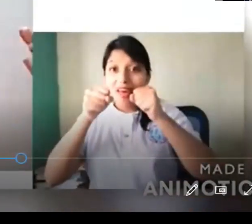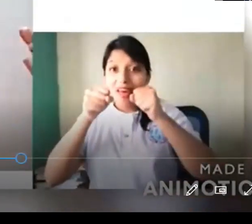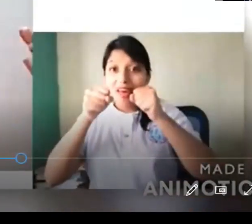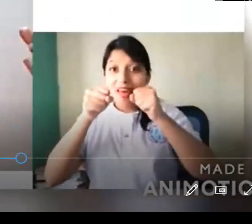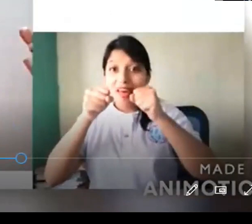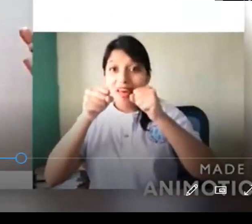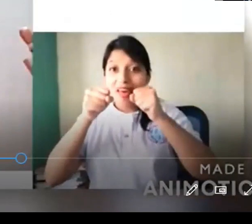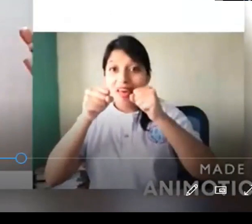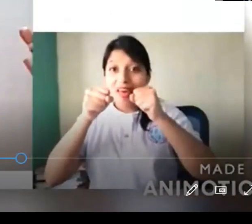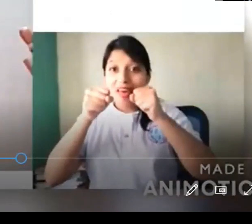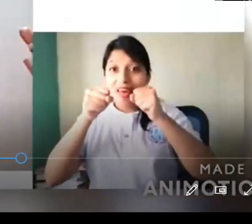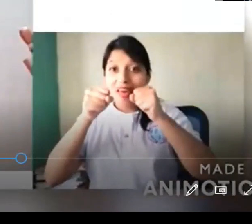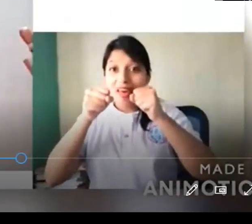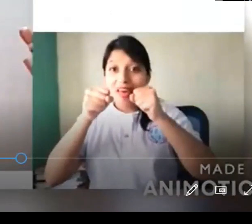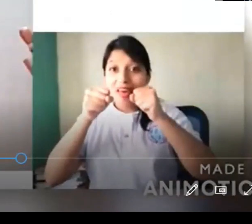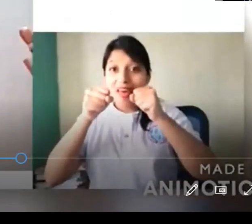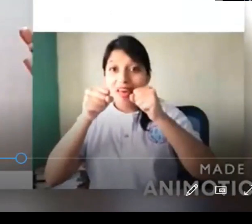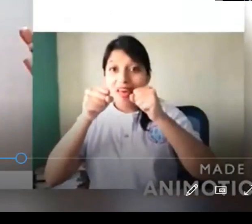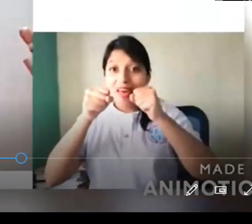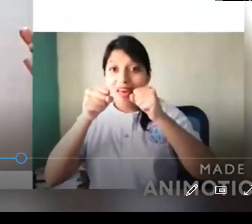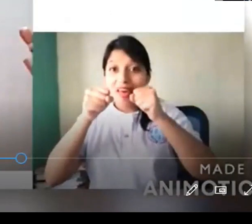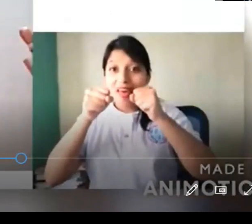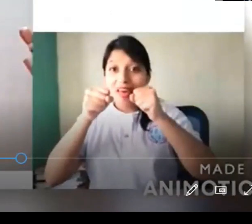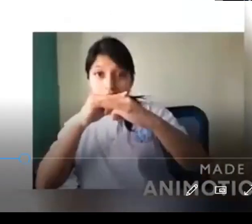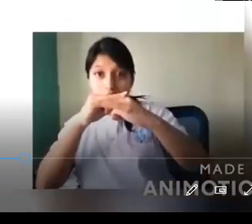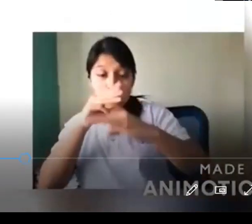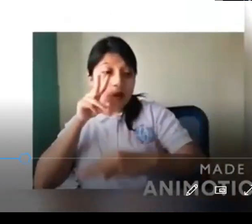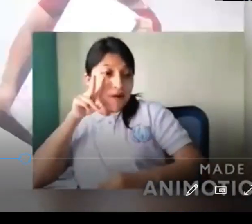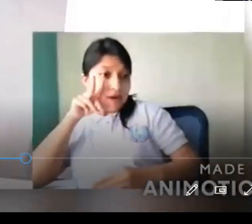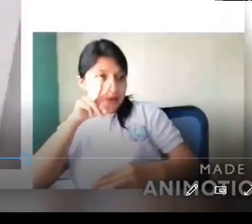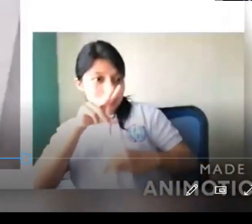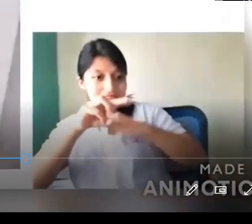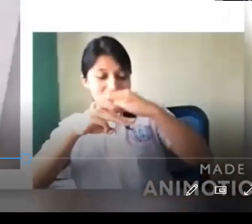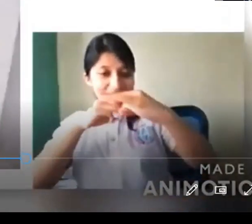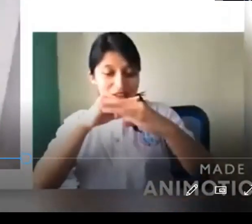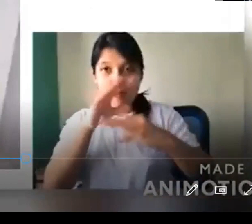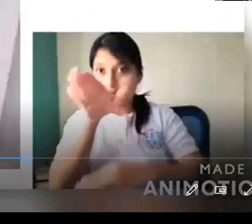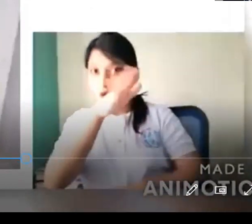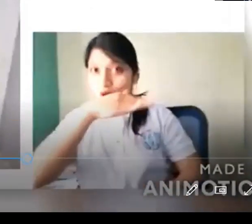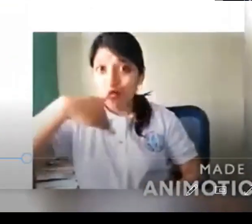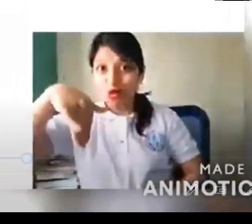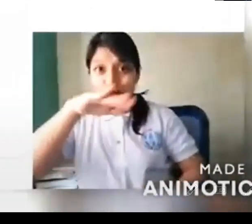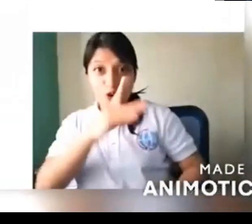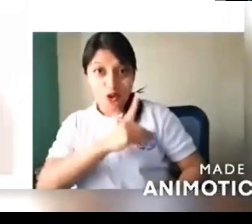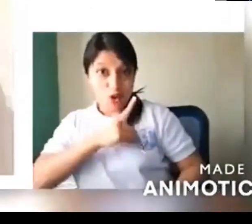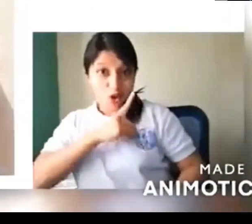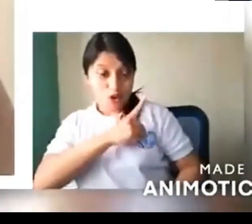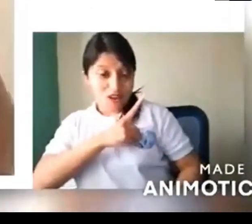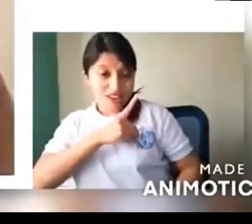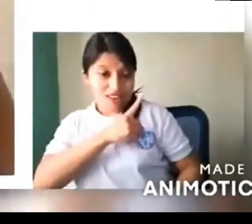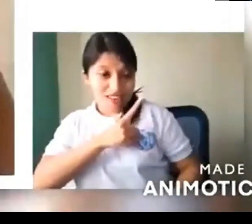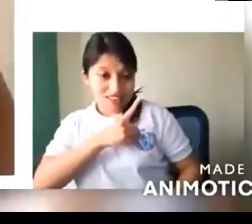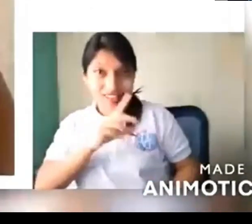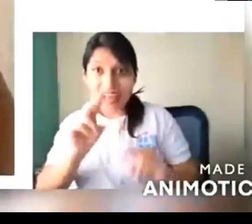auditiva. Tú puedes ser el cambio que lleve a transformar al mundo y veas en ese mundo todo lo que